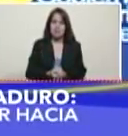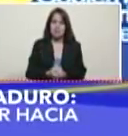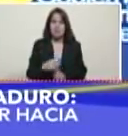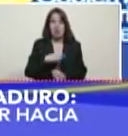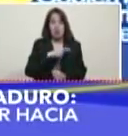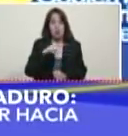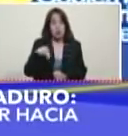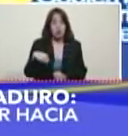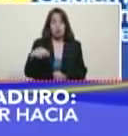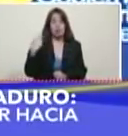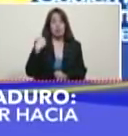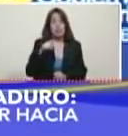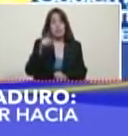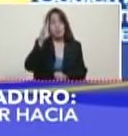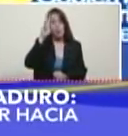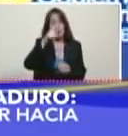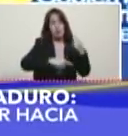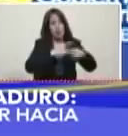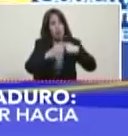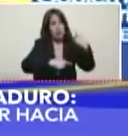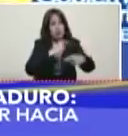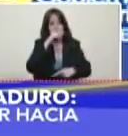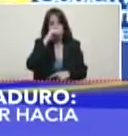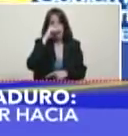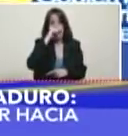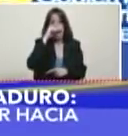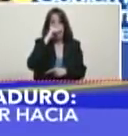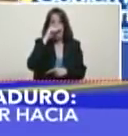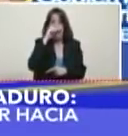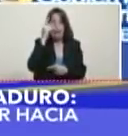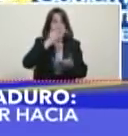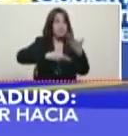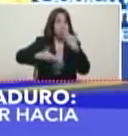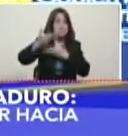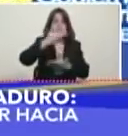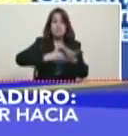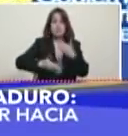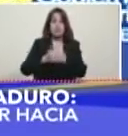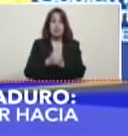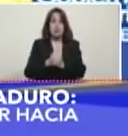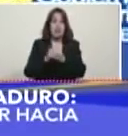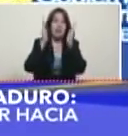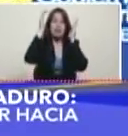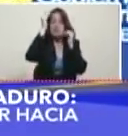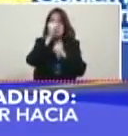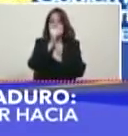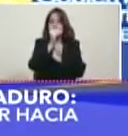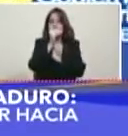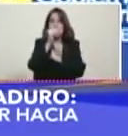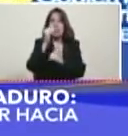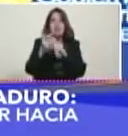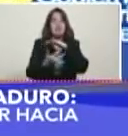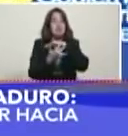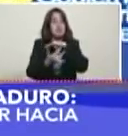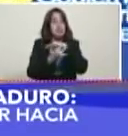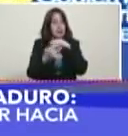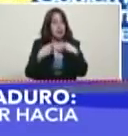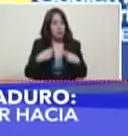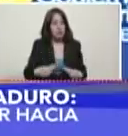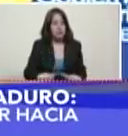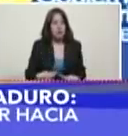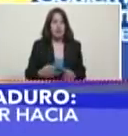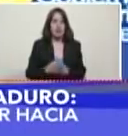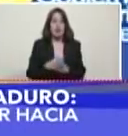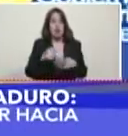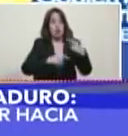Nosotros tenemos diariamente cooperación llamada asistencia técnica internacional, asistencia humanitaria, y tenemos todos